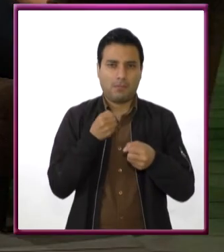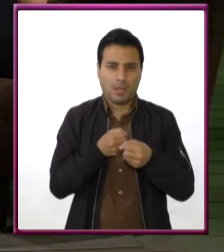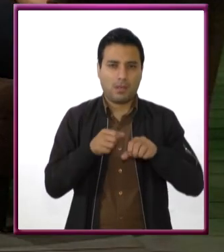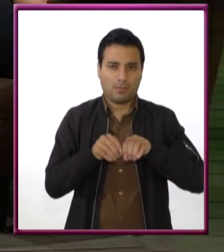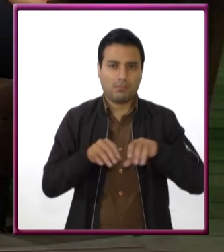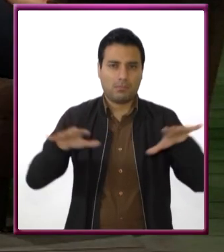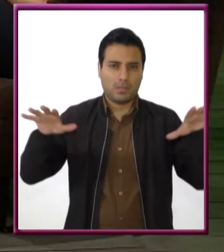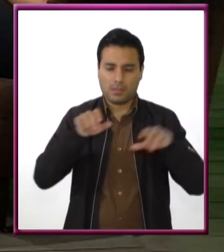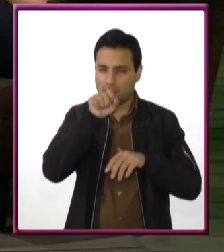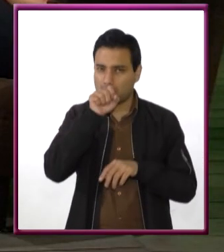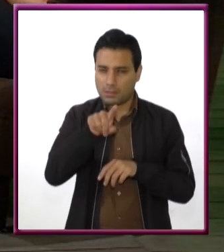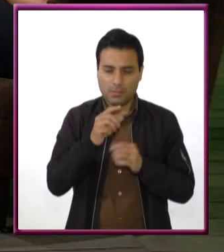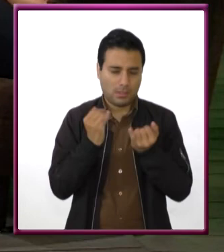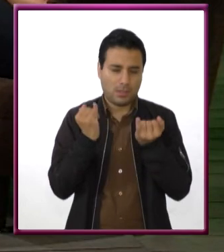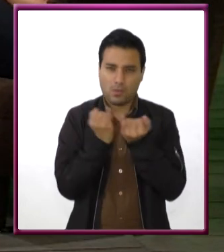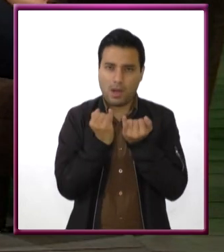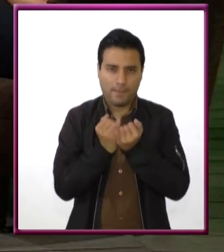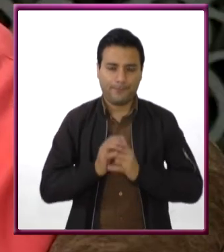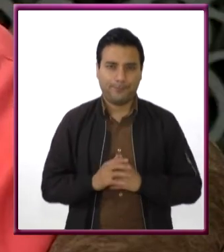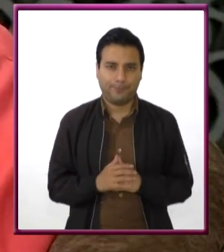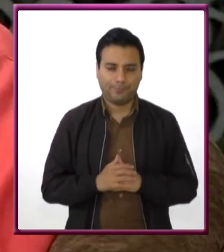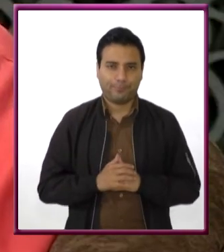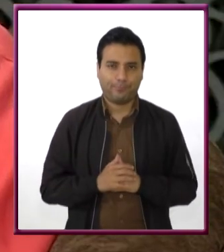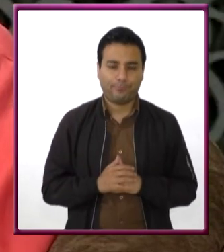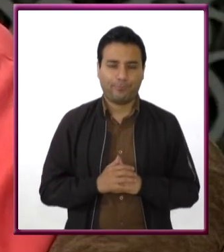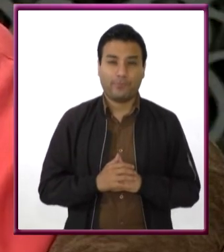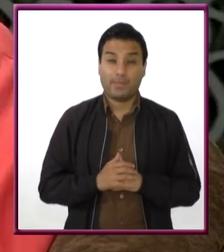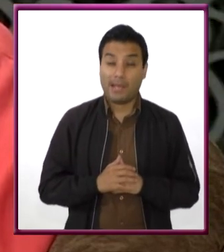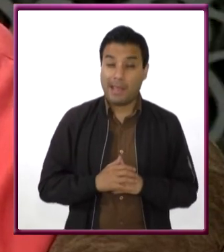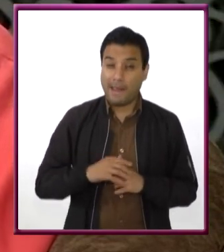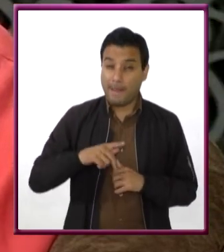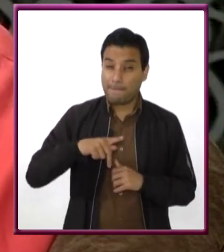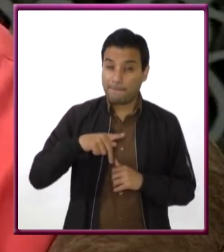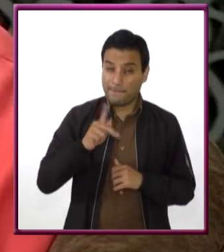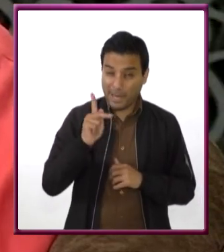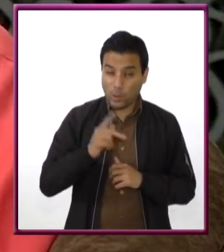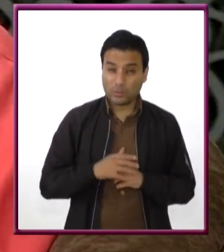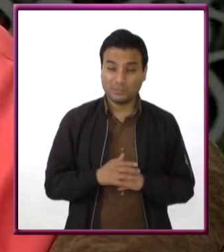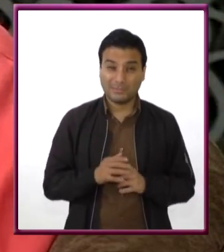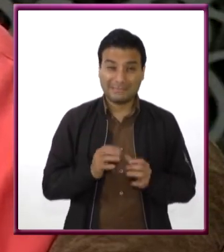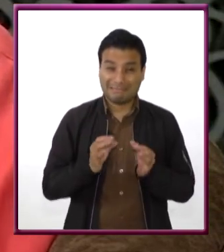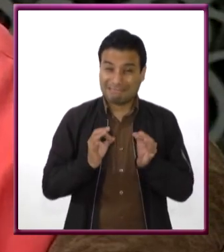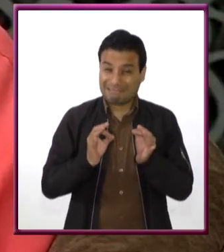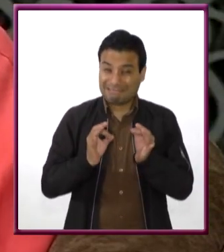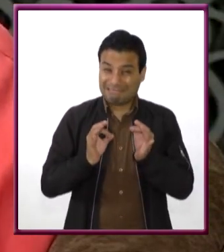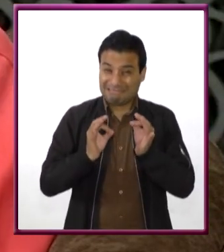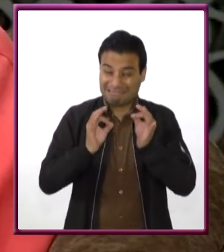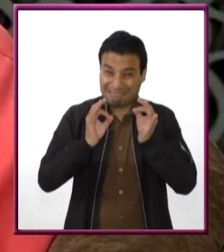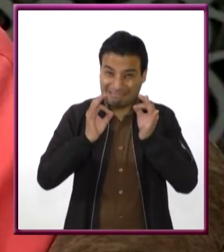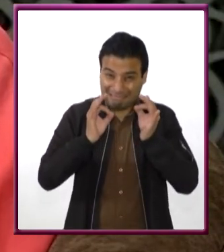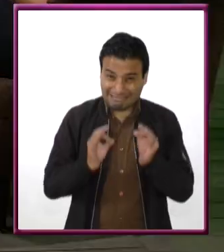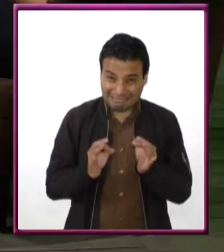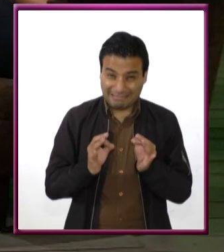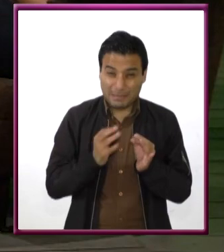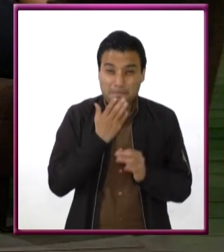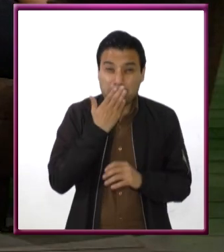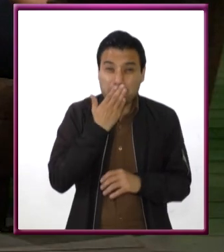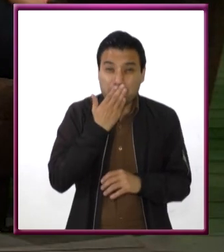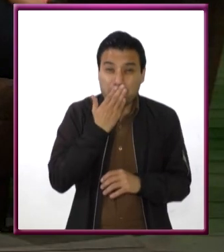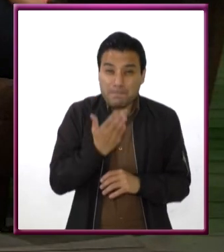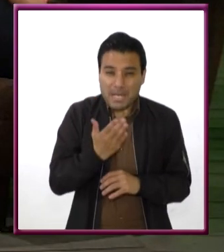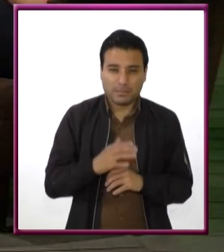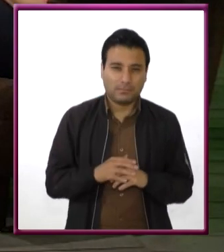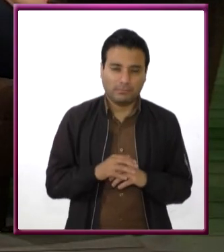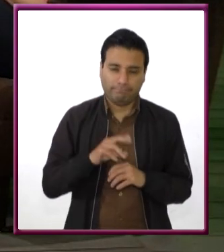lista de alimentos de consumo continuo. Sin embargo, su eficacia no es infinitamente larga y eso